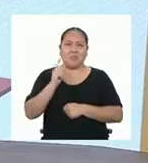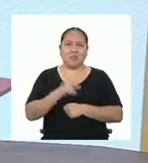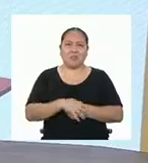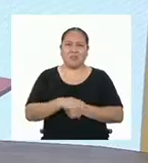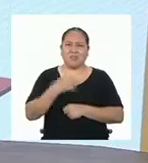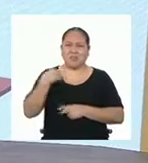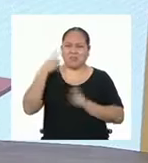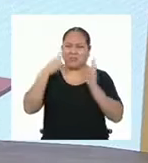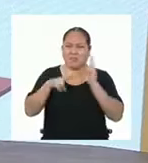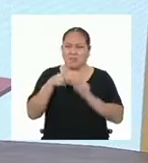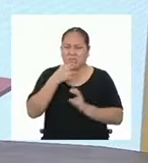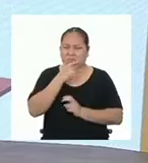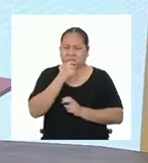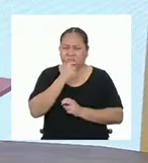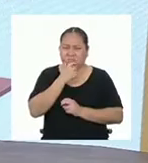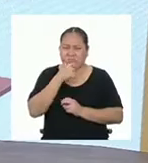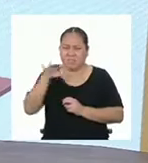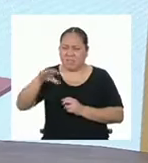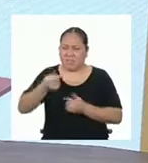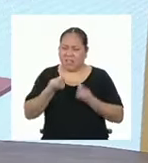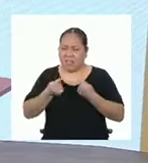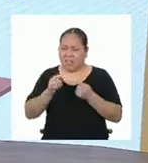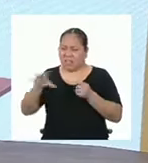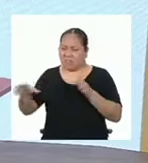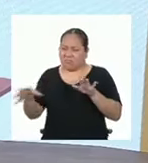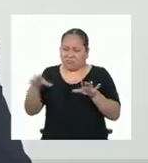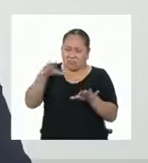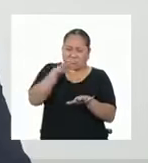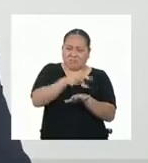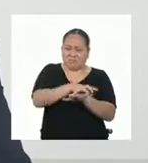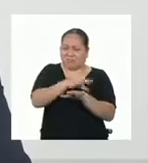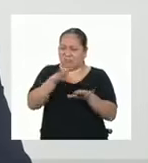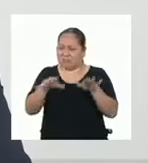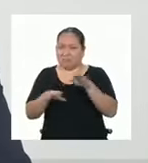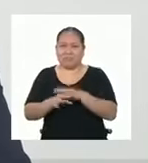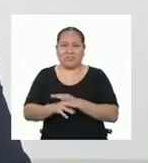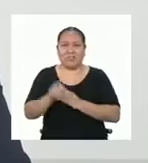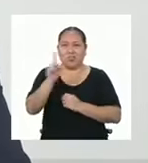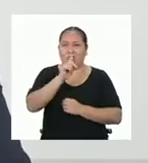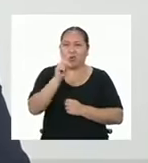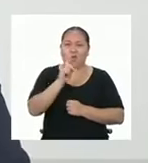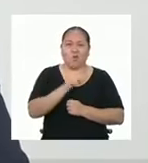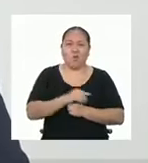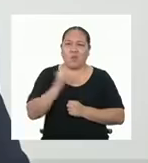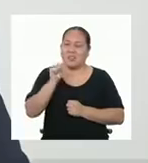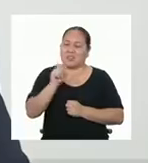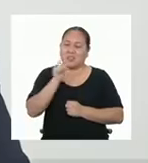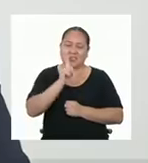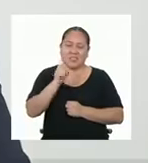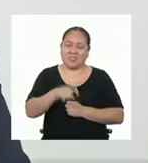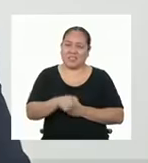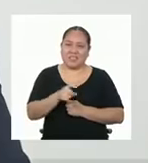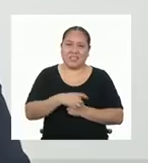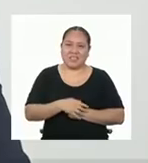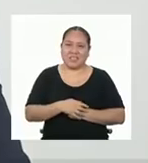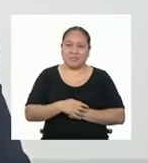Yo ya me veía haciendo malabares tratando de poner un terreno encima del otro No, Jonathan Eso no va a ser necesario Cuando hablamos de